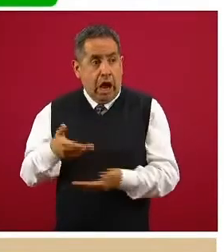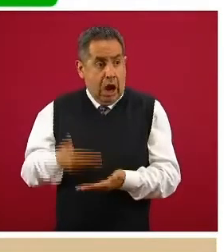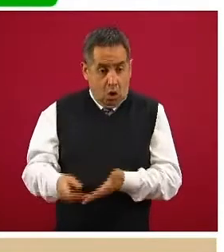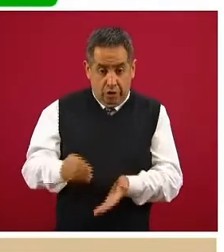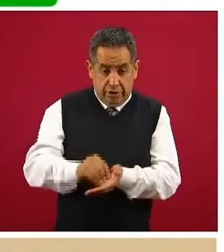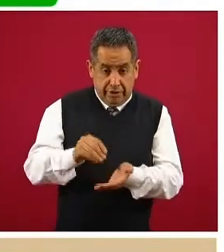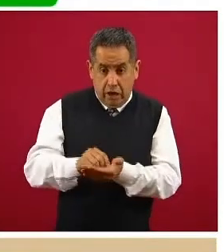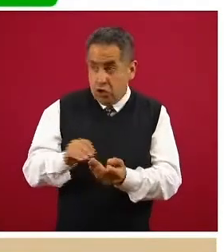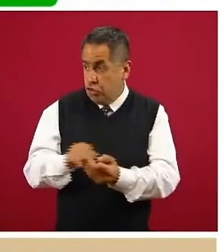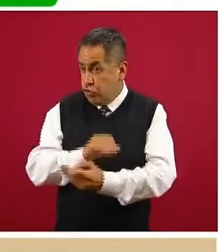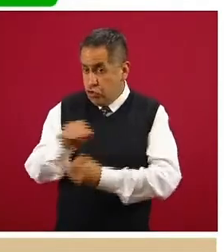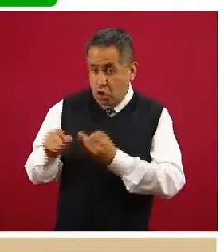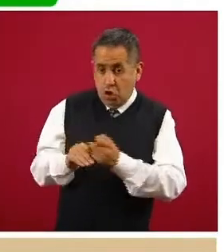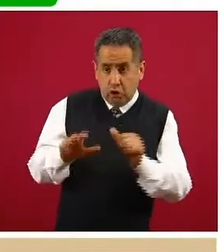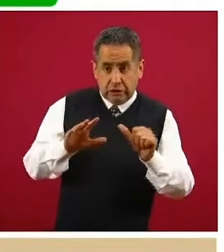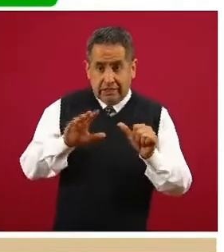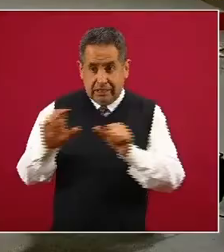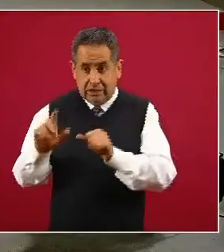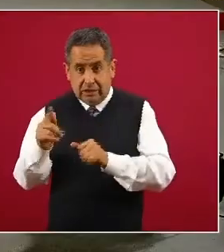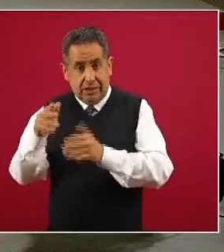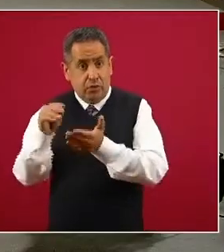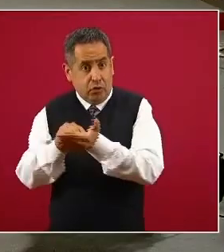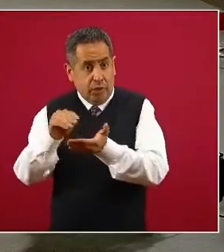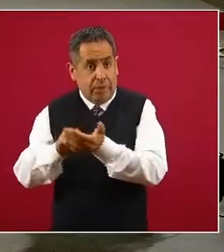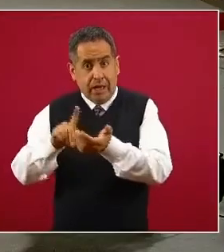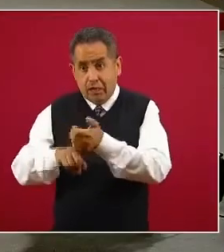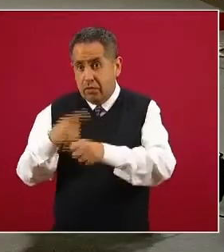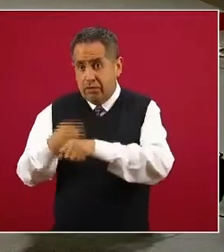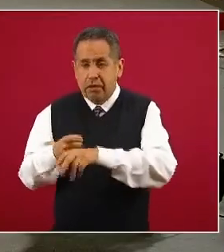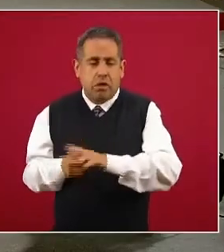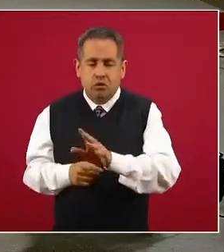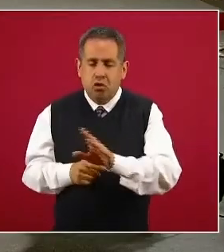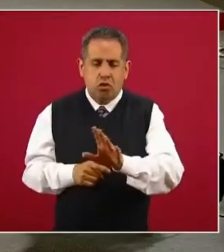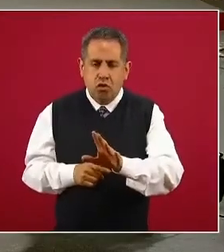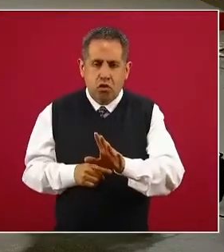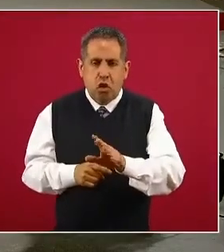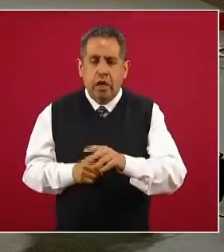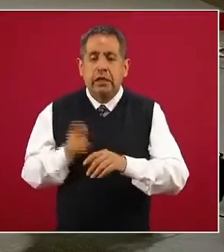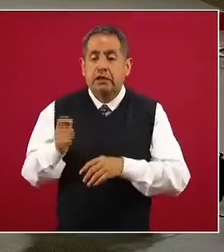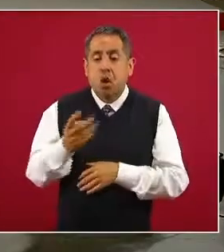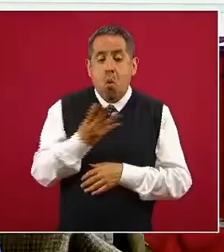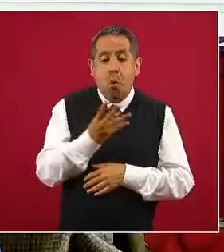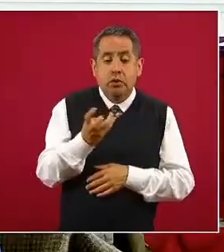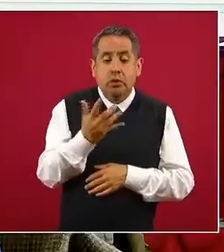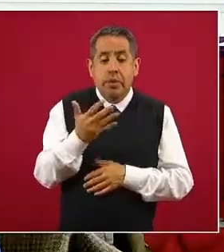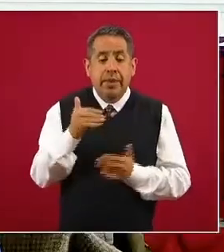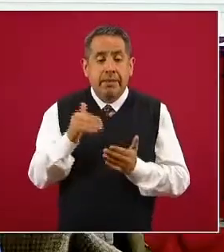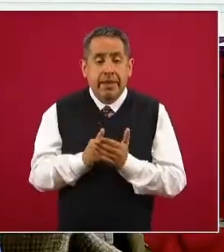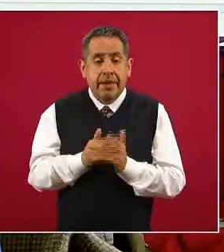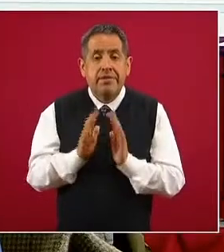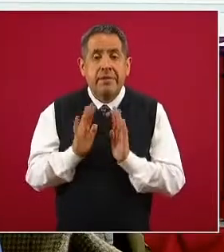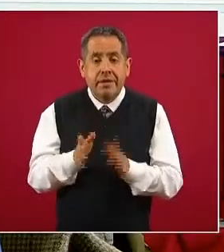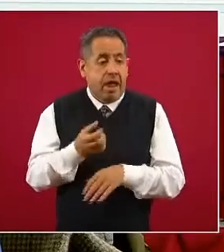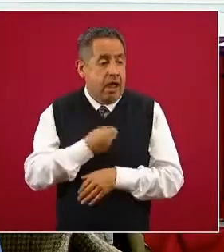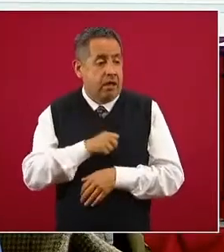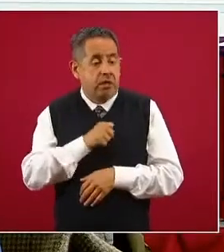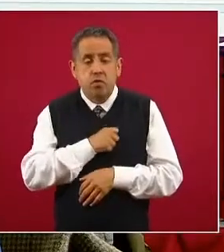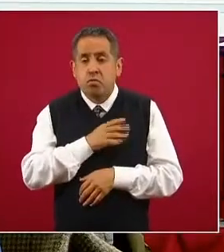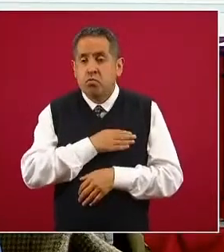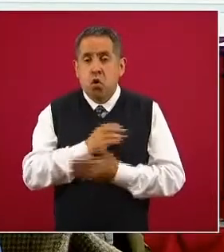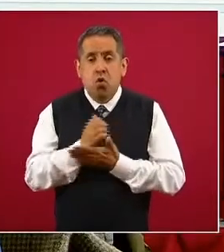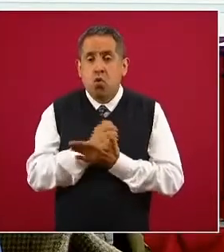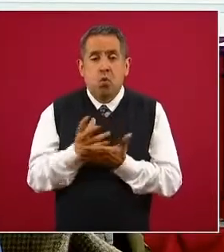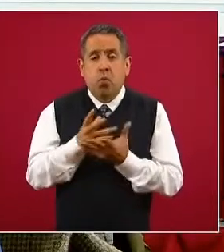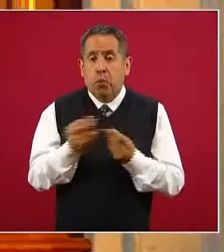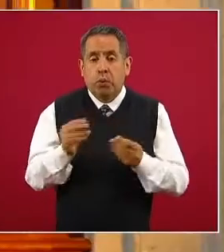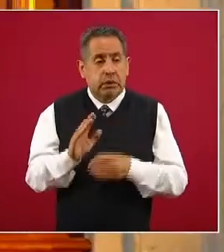este momento continúen en esta situación. Por eso hablamos de más de 450.000 personas que ya se recuperaron de la